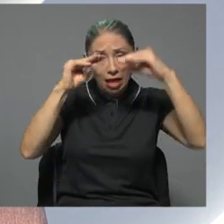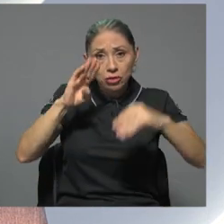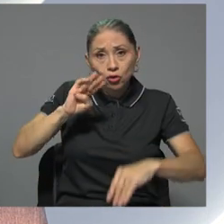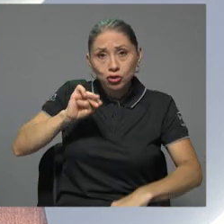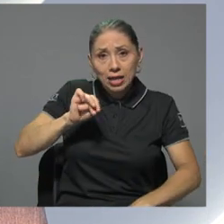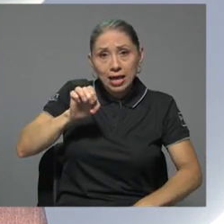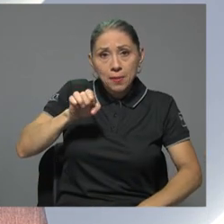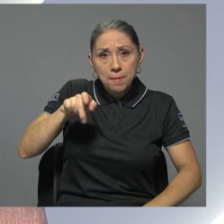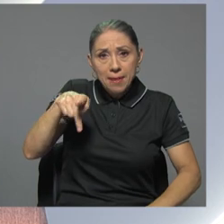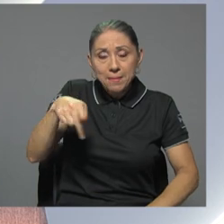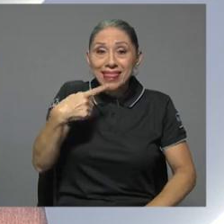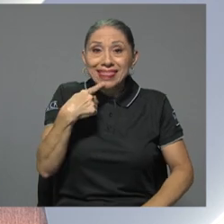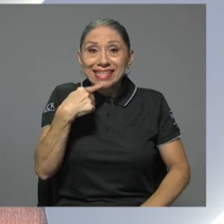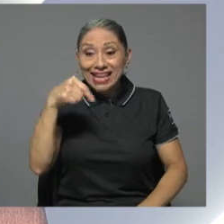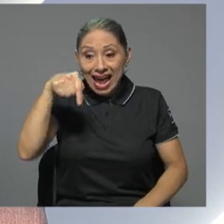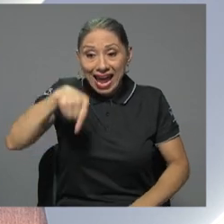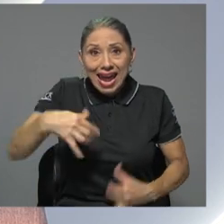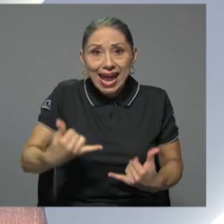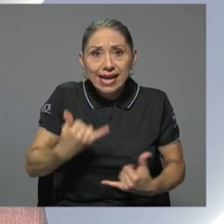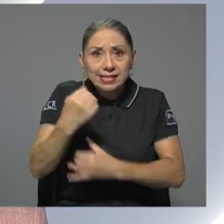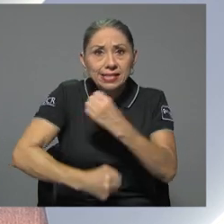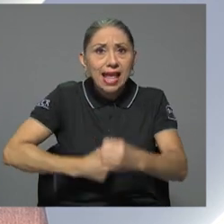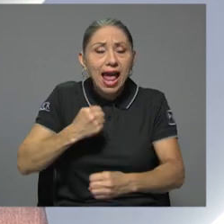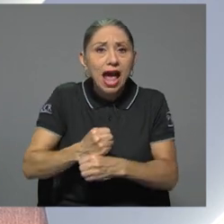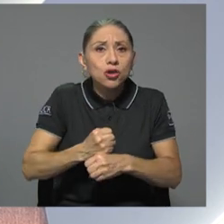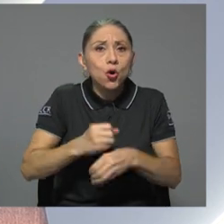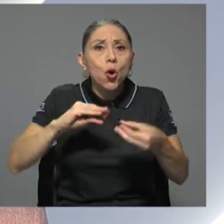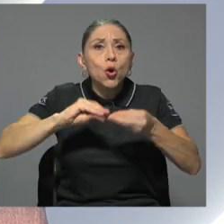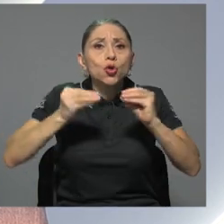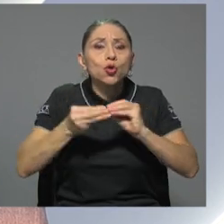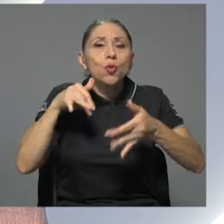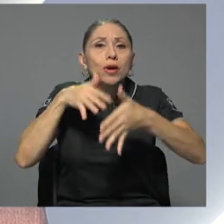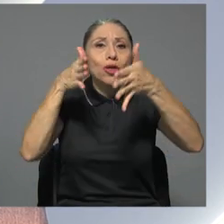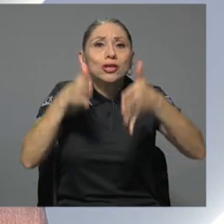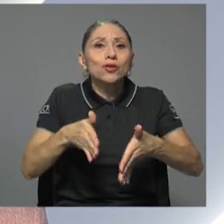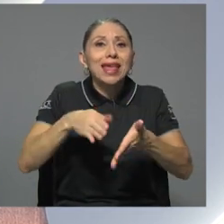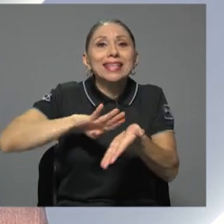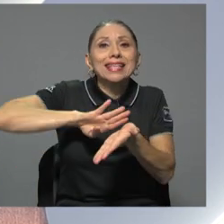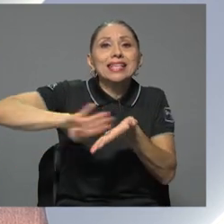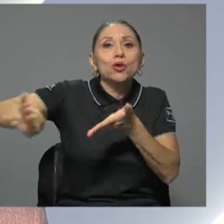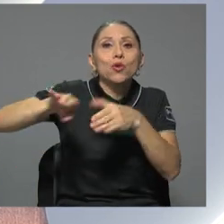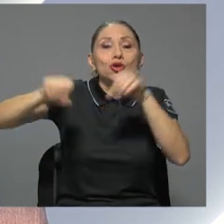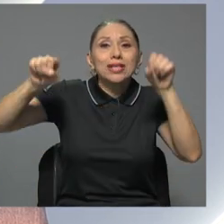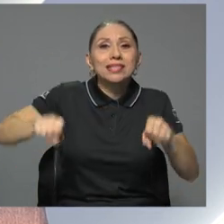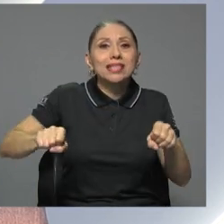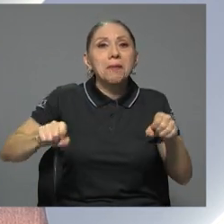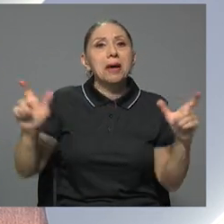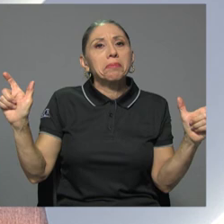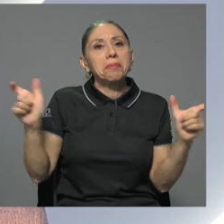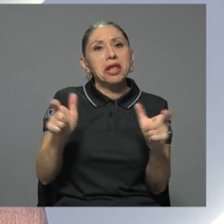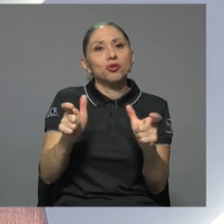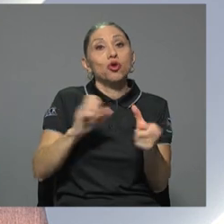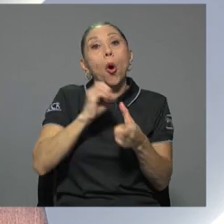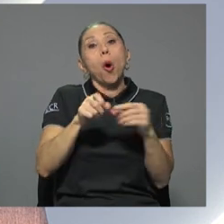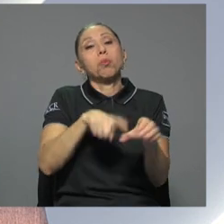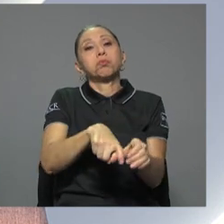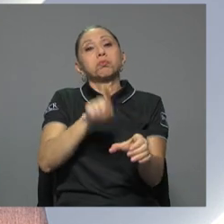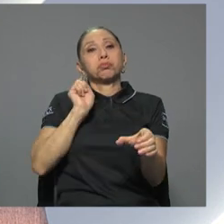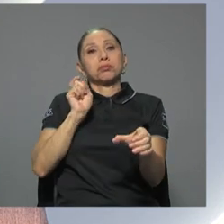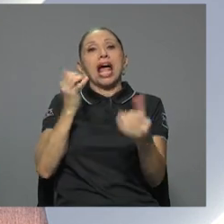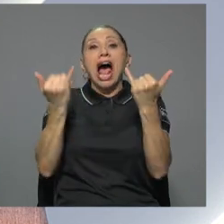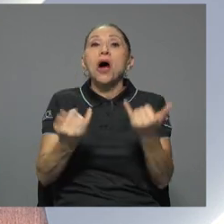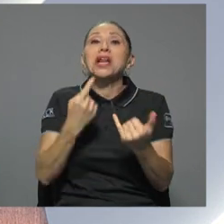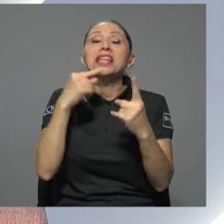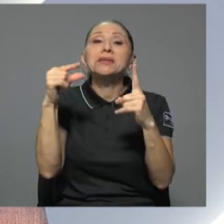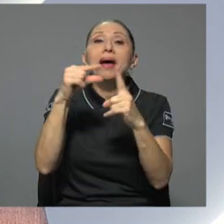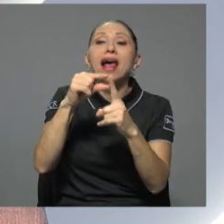hablaba de que este es uno de los años con menor número de estudiantes excluidos del sistema o que hayan desertado ahora se dice exclusión